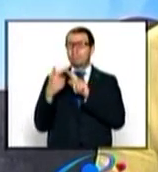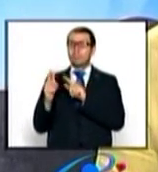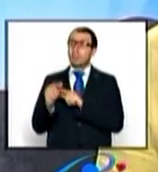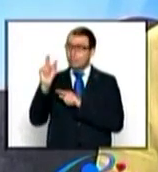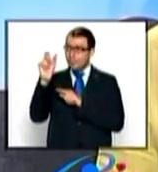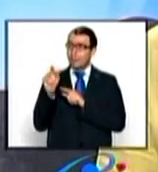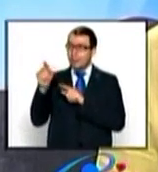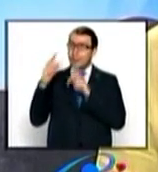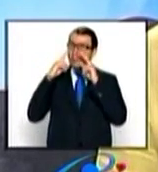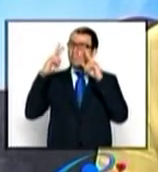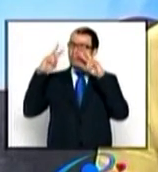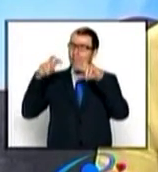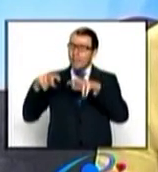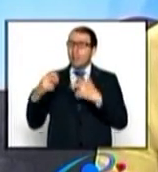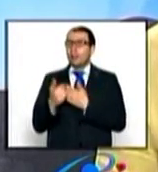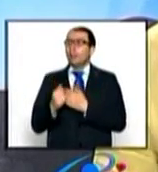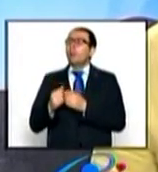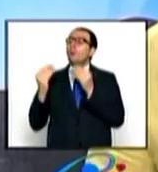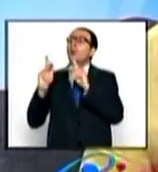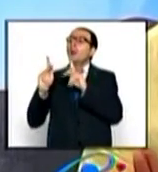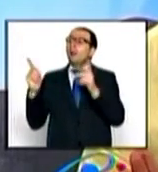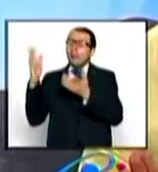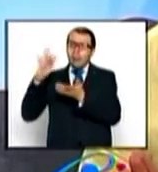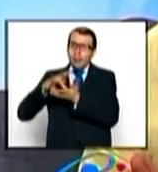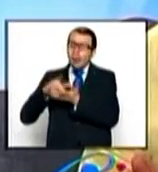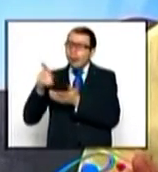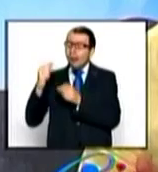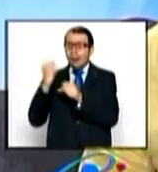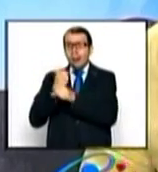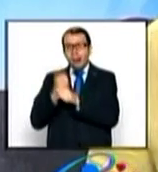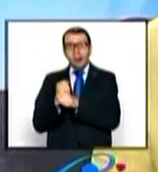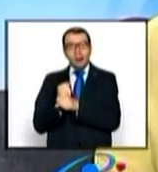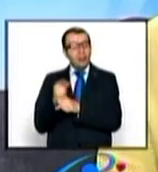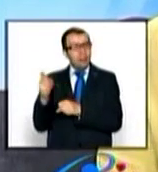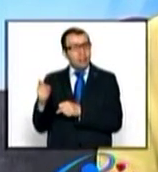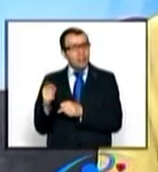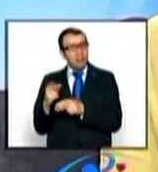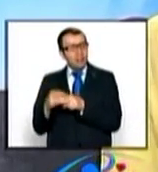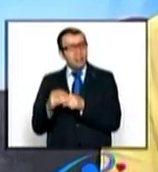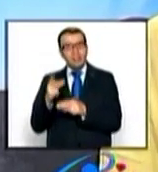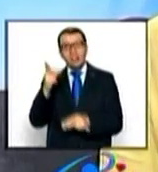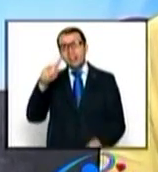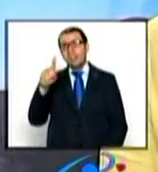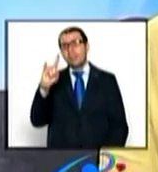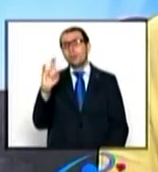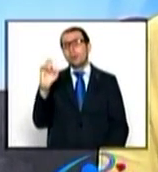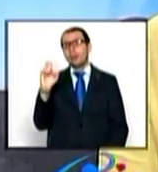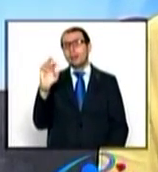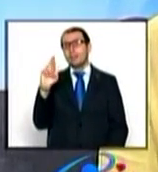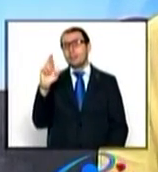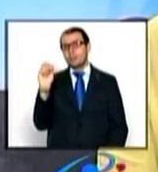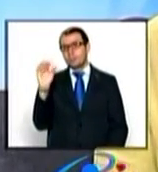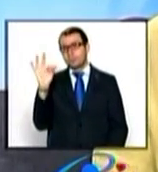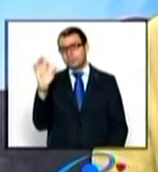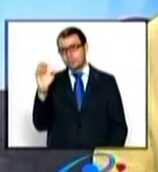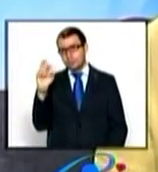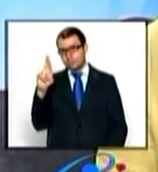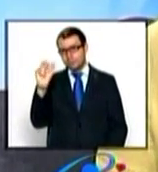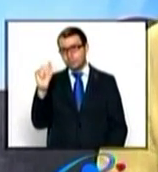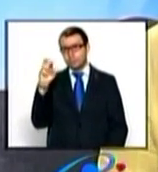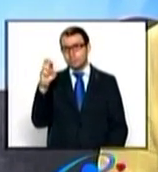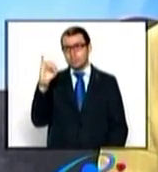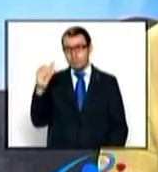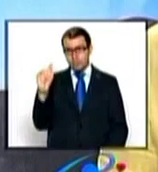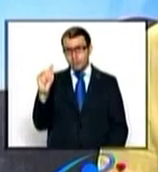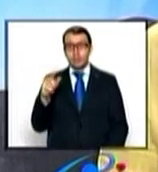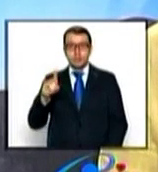tratar muchísimos pacientes con sueroterapia, es decir, la aplicación intravenosa de elementos que necesita